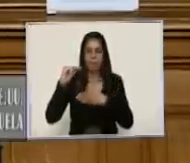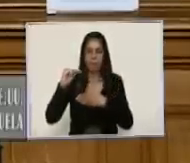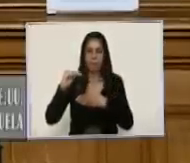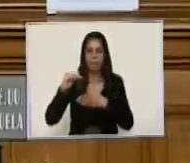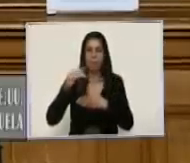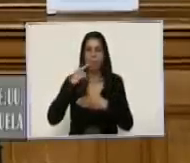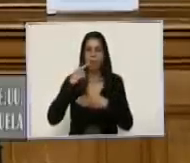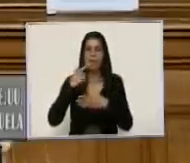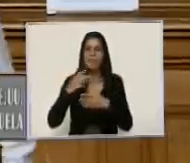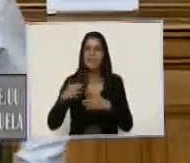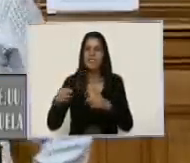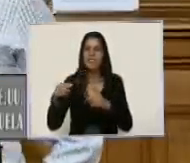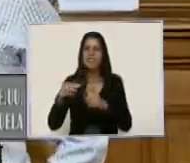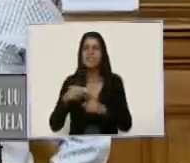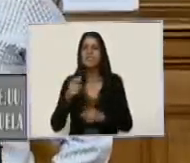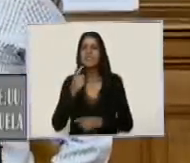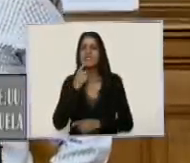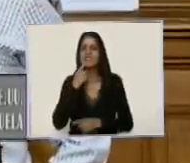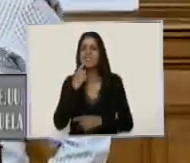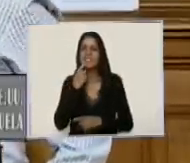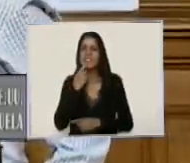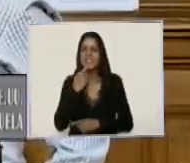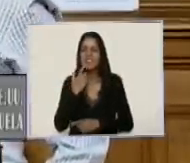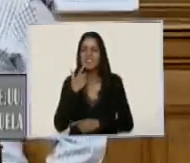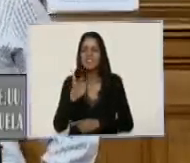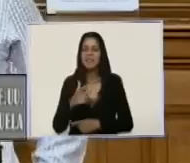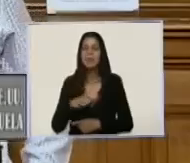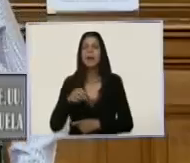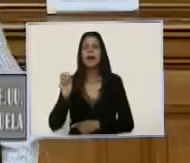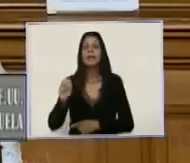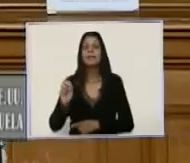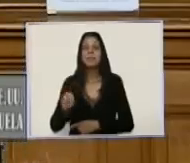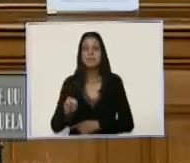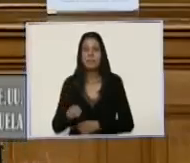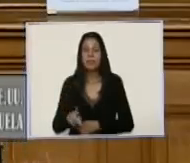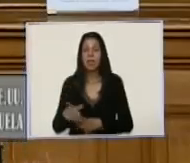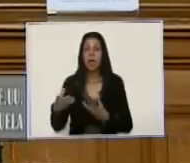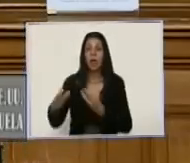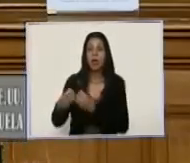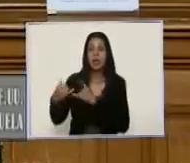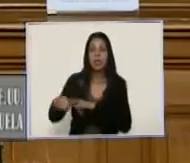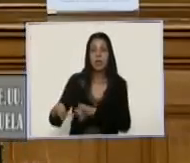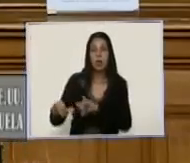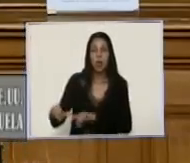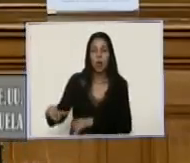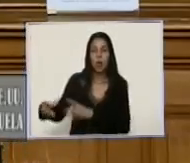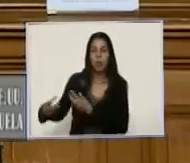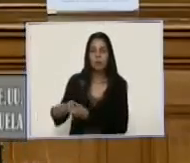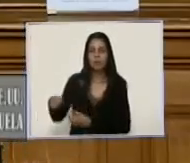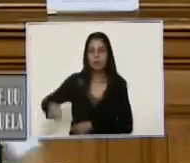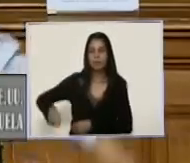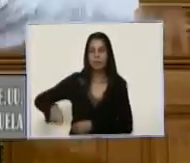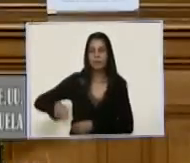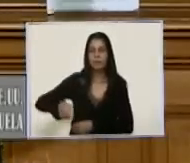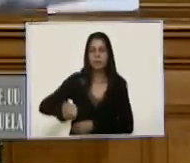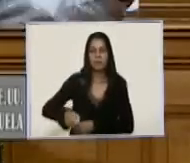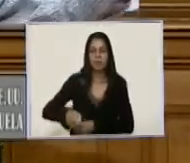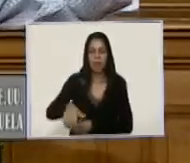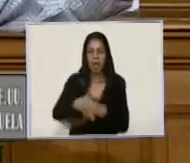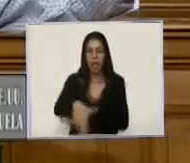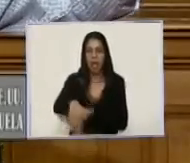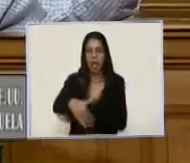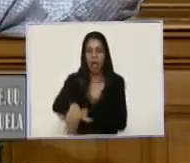vivió parte de mi mamá. Iba bajando yo con uno de mis hijos, y abajo allá, una